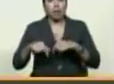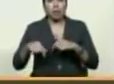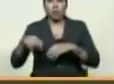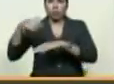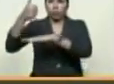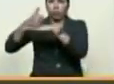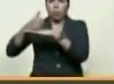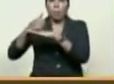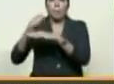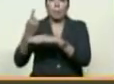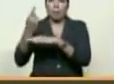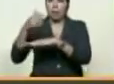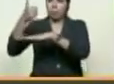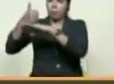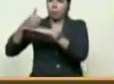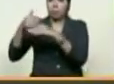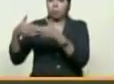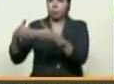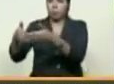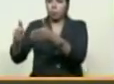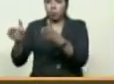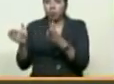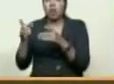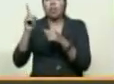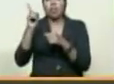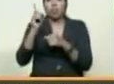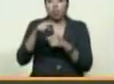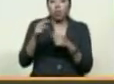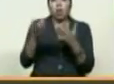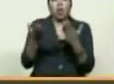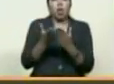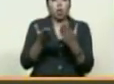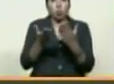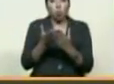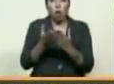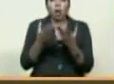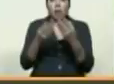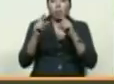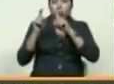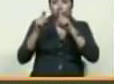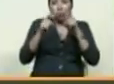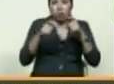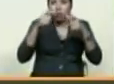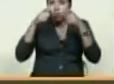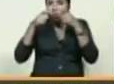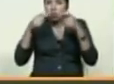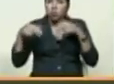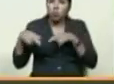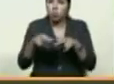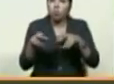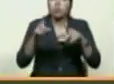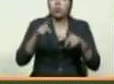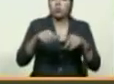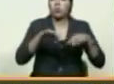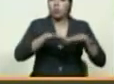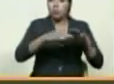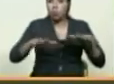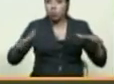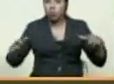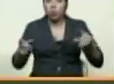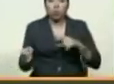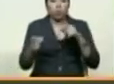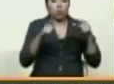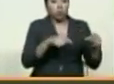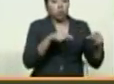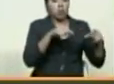principal, va a funcionar también una escuela de guardacosta, va a funcionar también un centro de